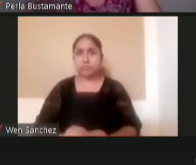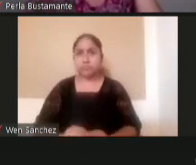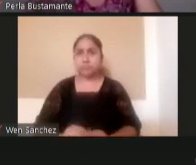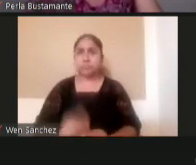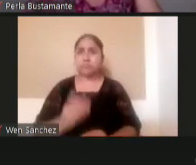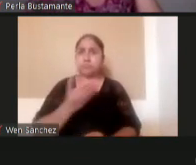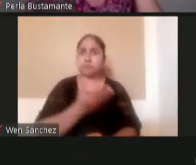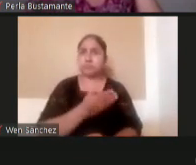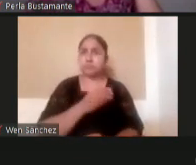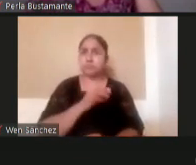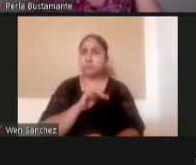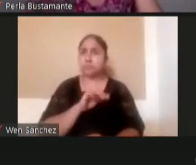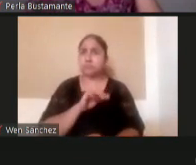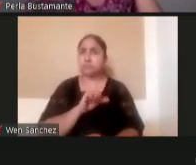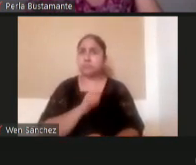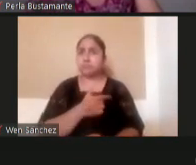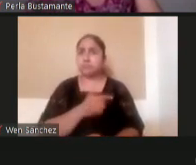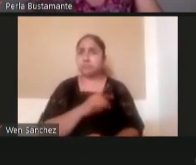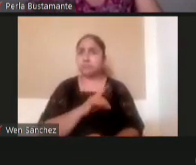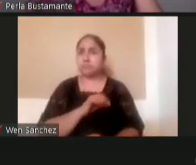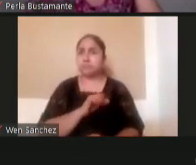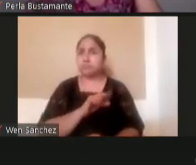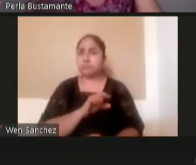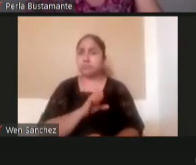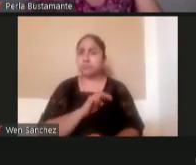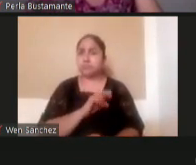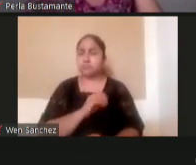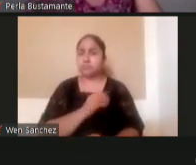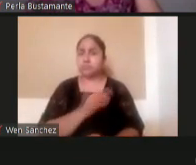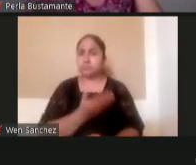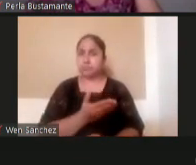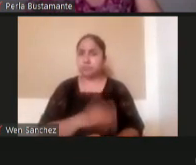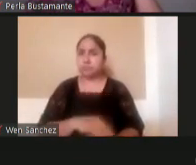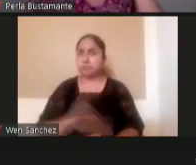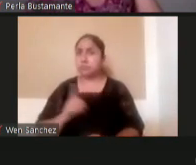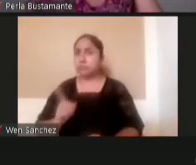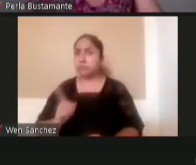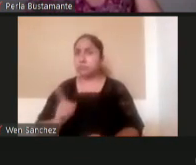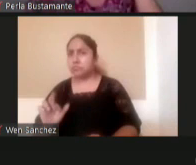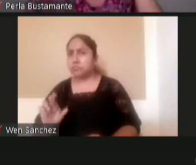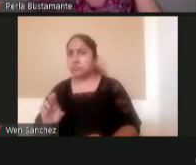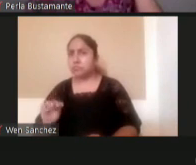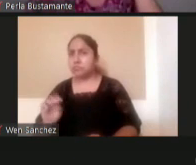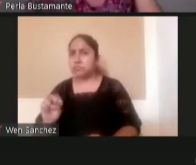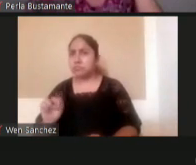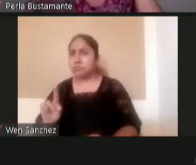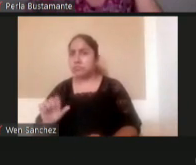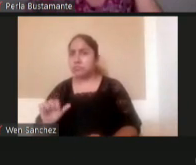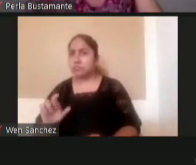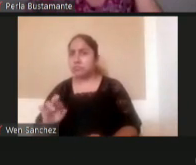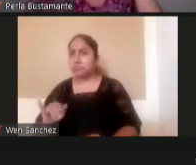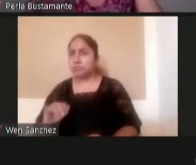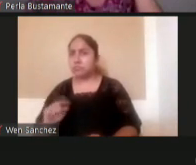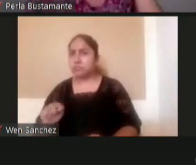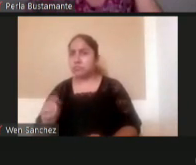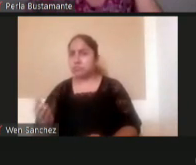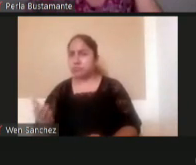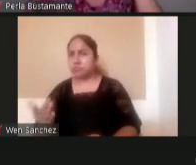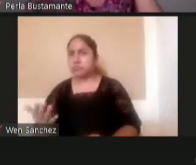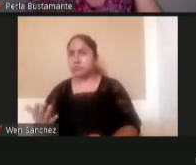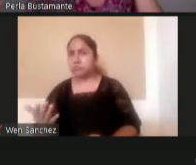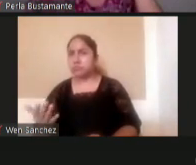Regidor Magdaleno Silva, lo escuchamos. Ya la tengo anotada, regidor Armendáriz, no se preocupe. Disculpe, señor presidente, pero yo no